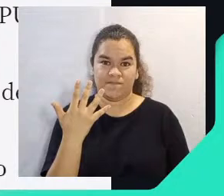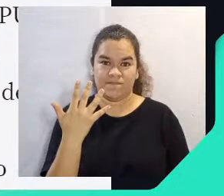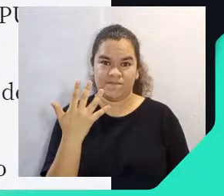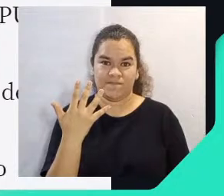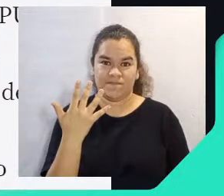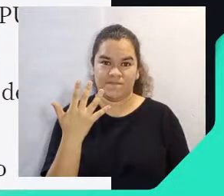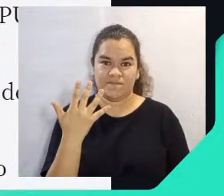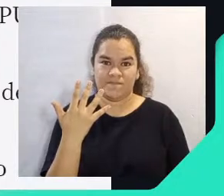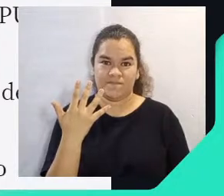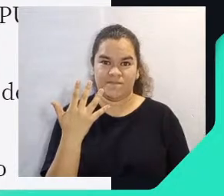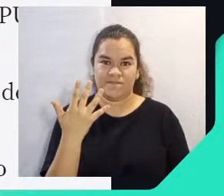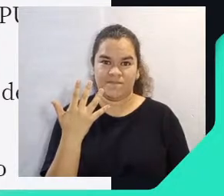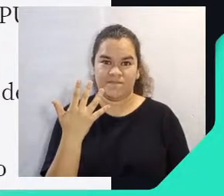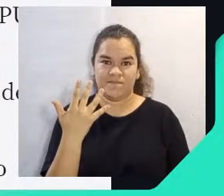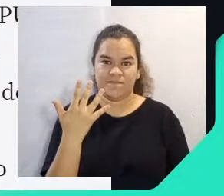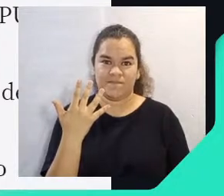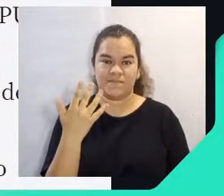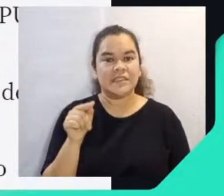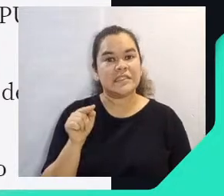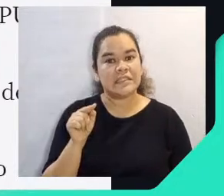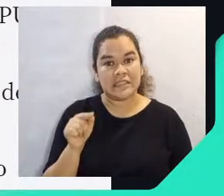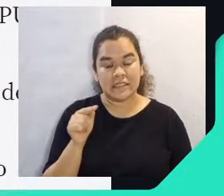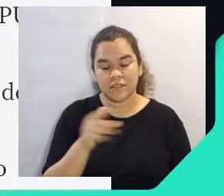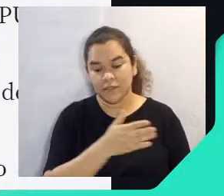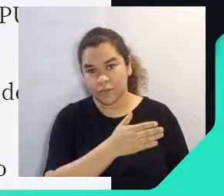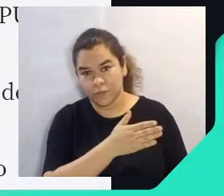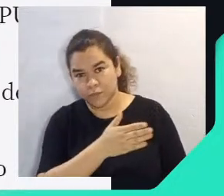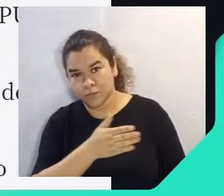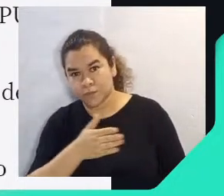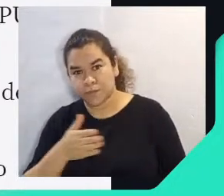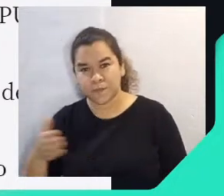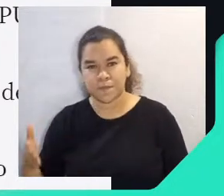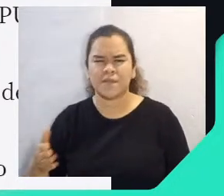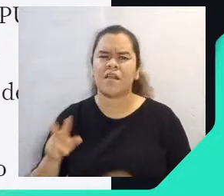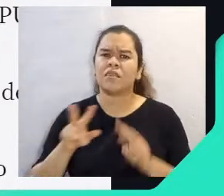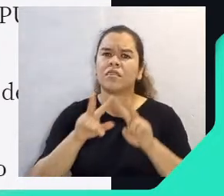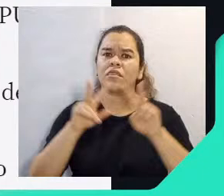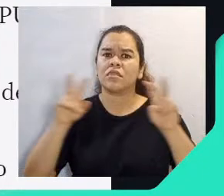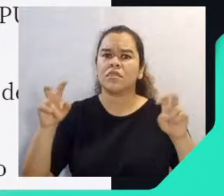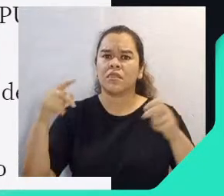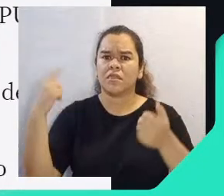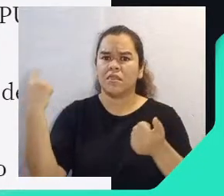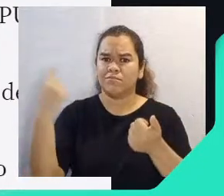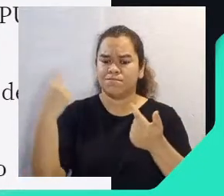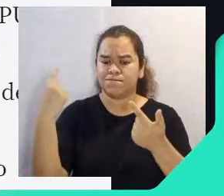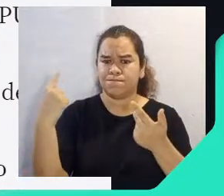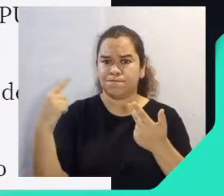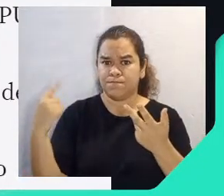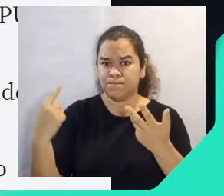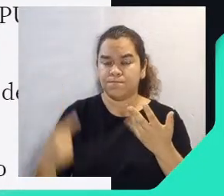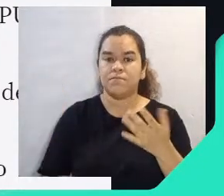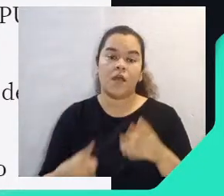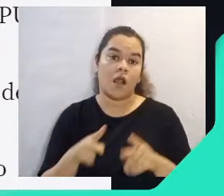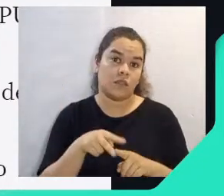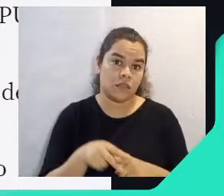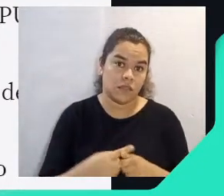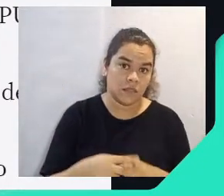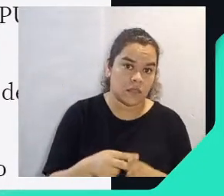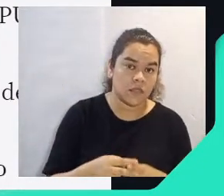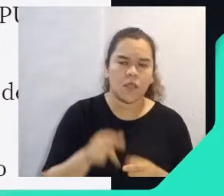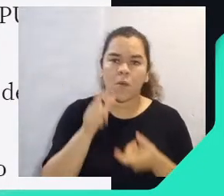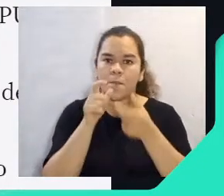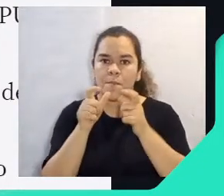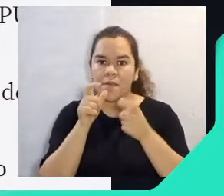a ir interactuando con muchos contenidos técnicos, mucho lenguaje de